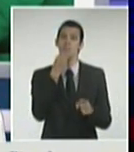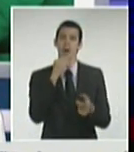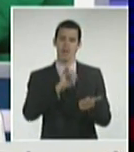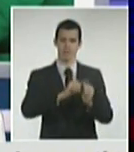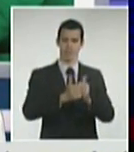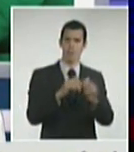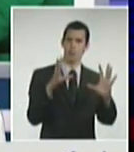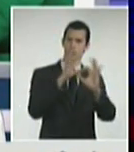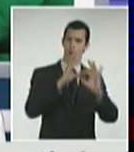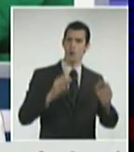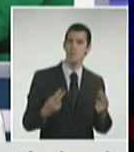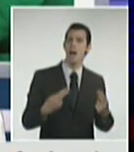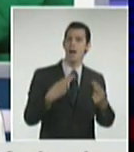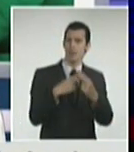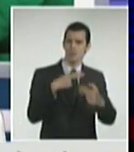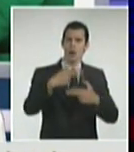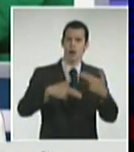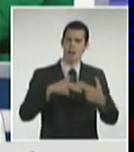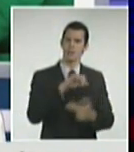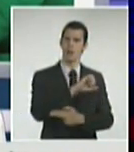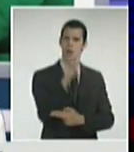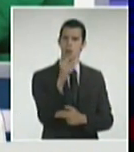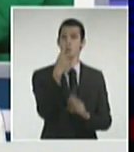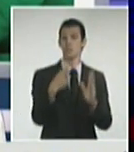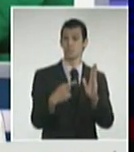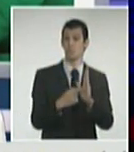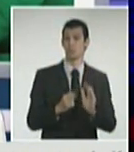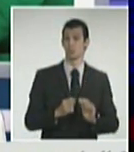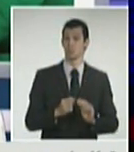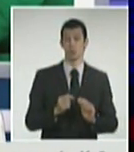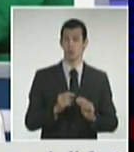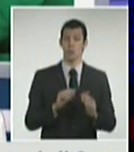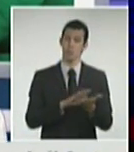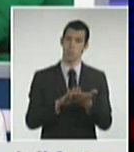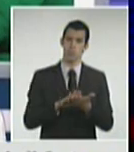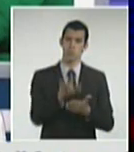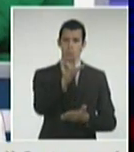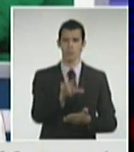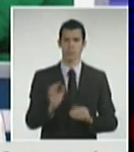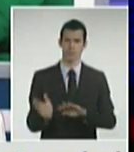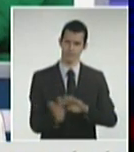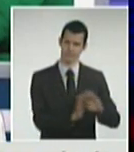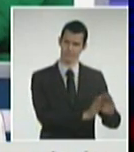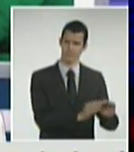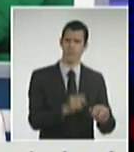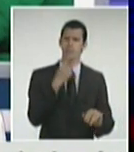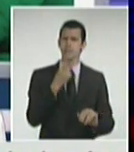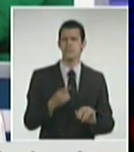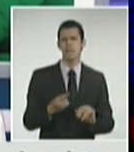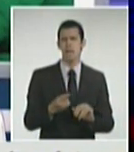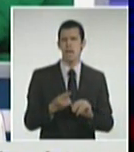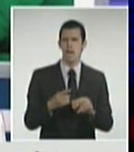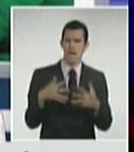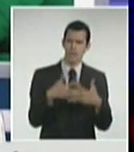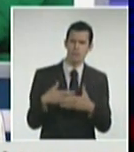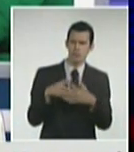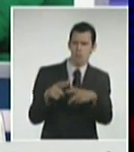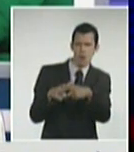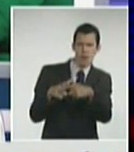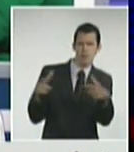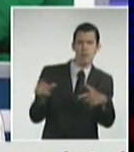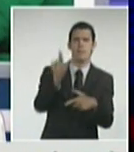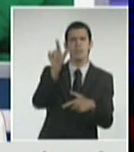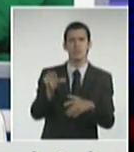una noticia que habla de que el 99% de los pacientes que se están diagnosticando en los Estados Unidos con la